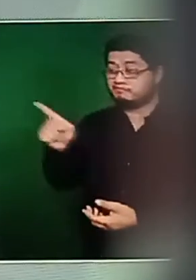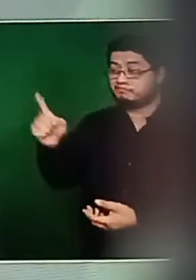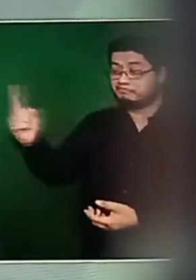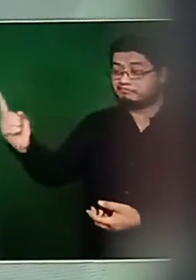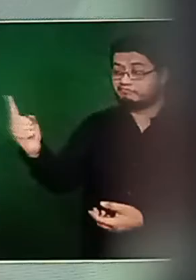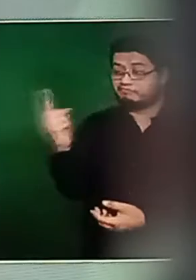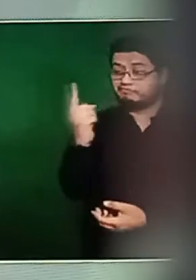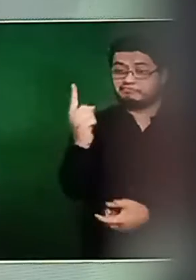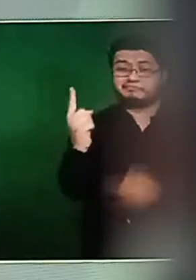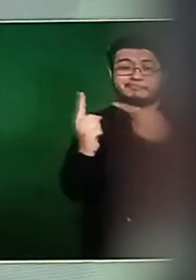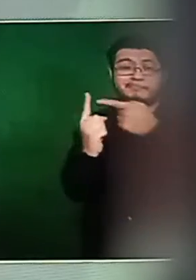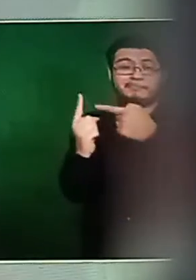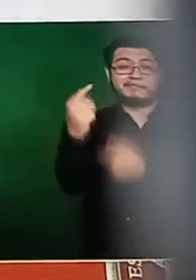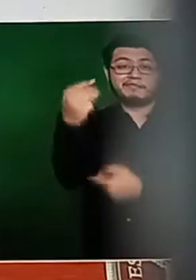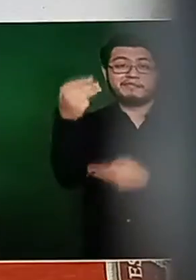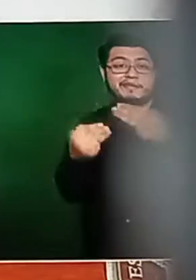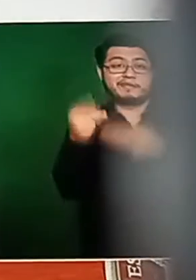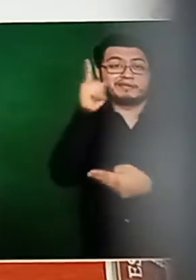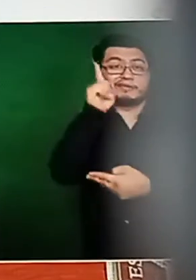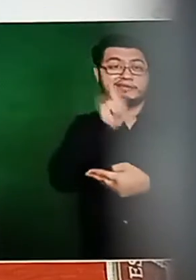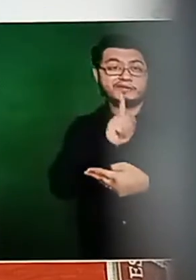magistrada